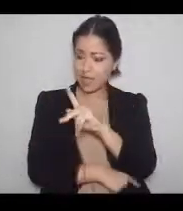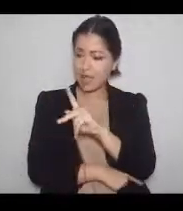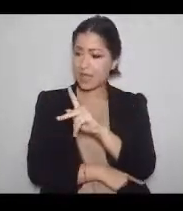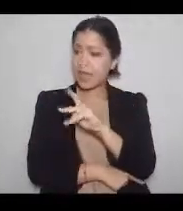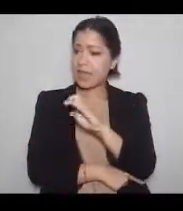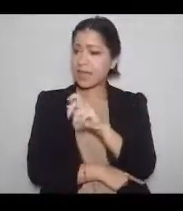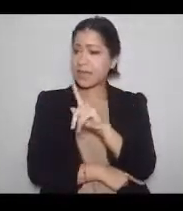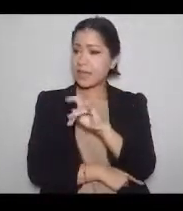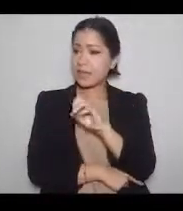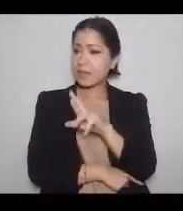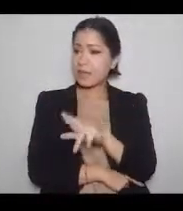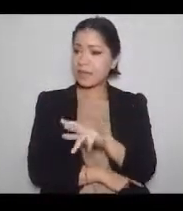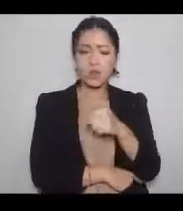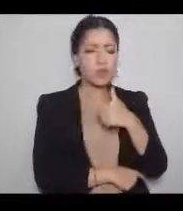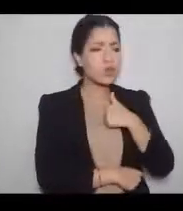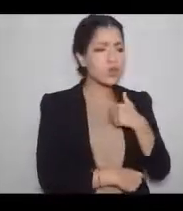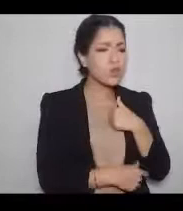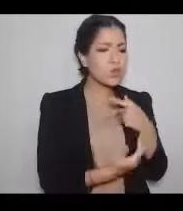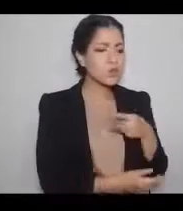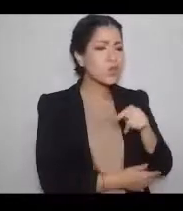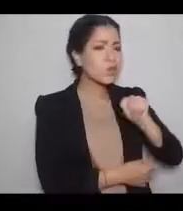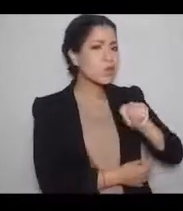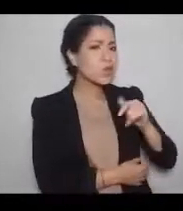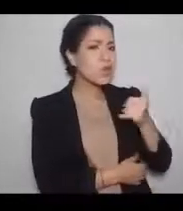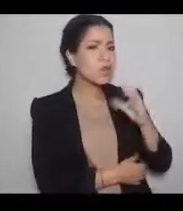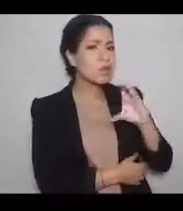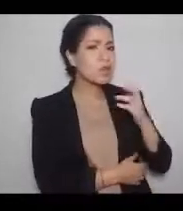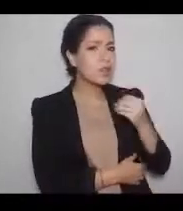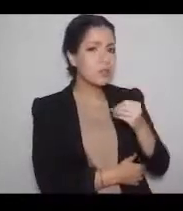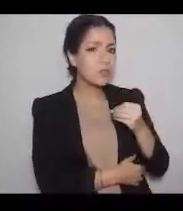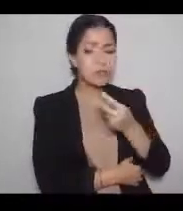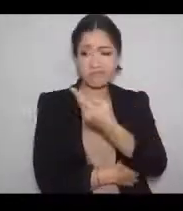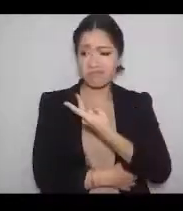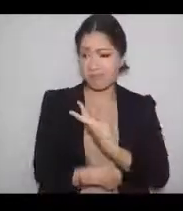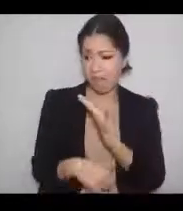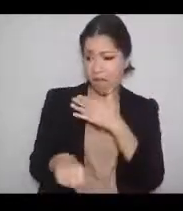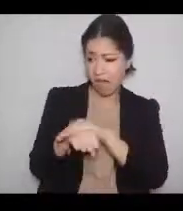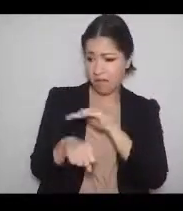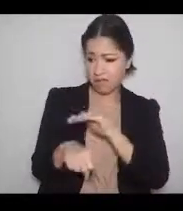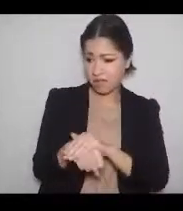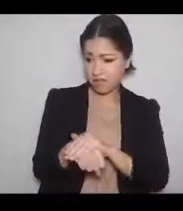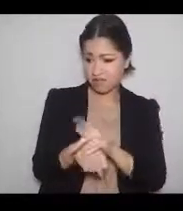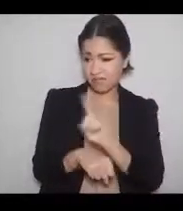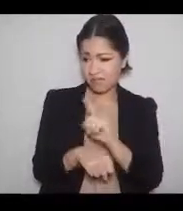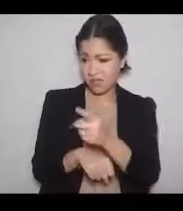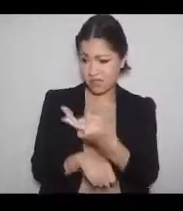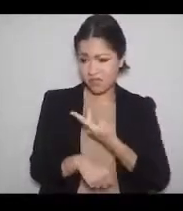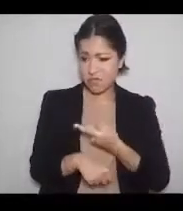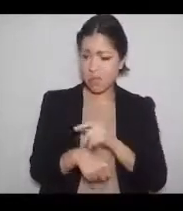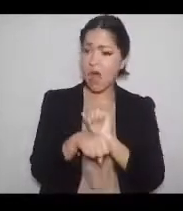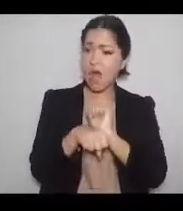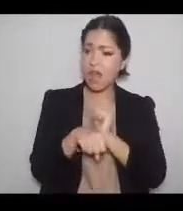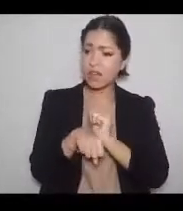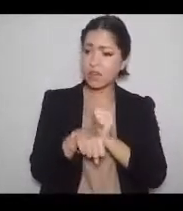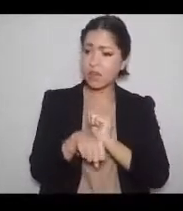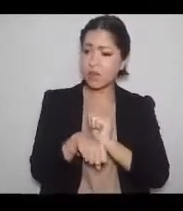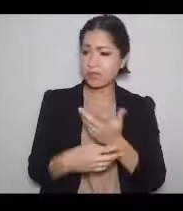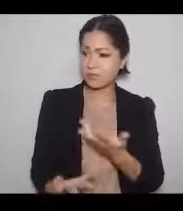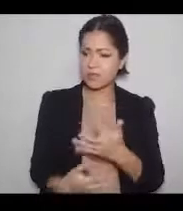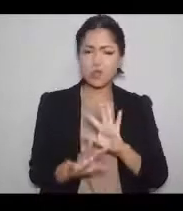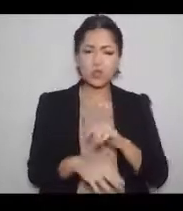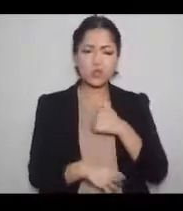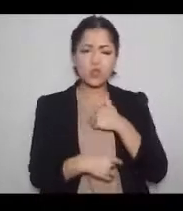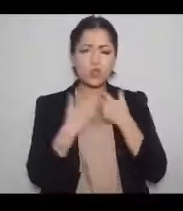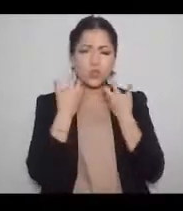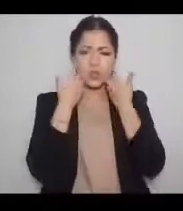No tenemos por qué caernos bien. Me interesa trabajar contigo por razones que ya